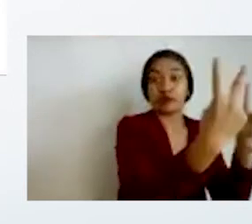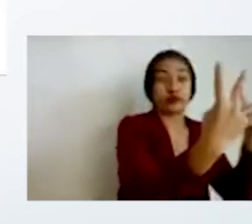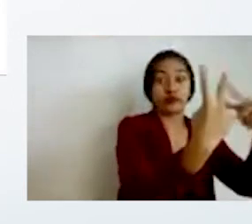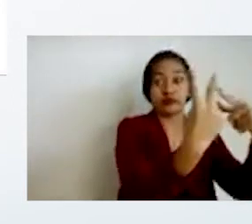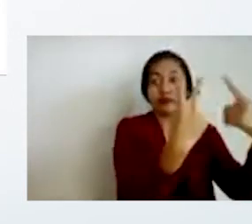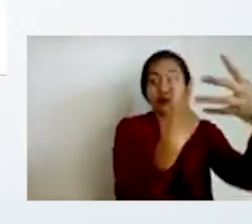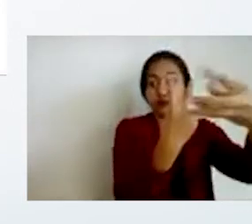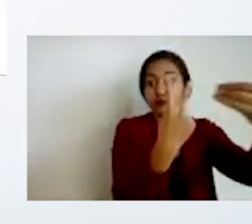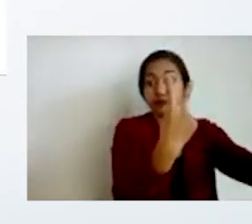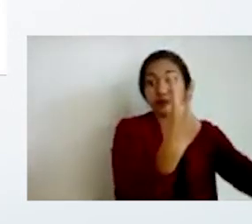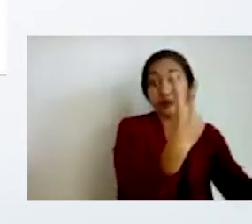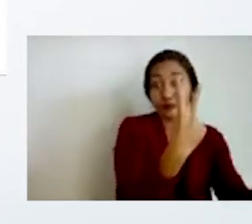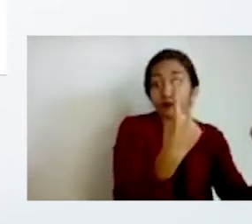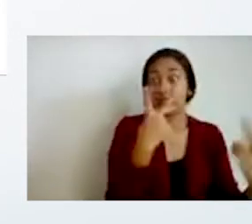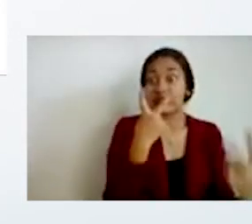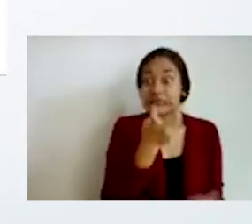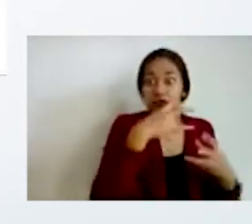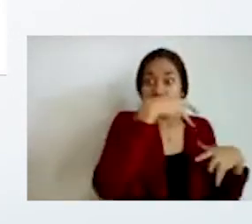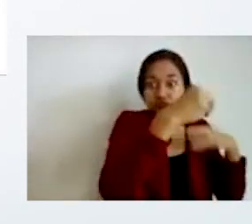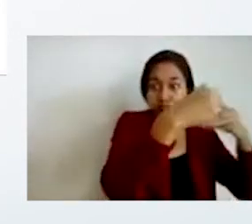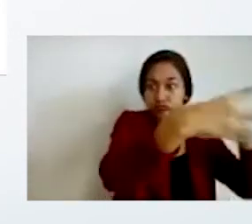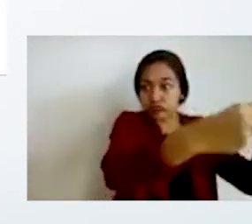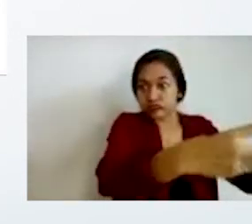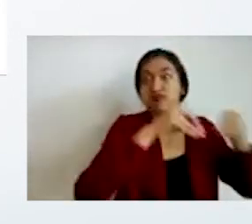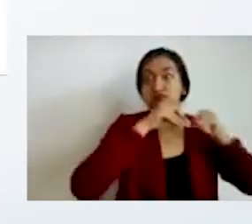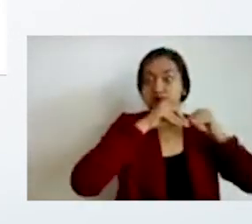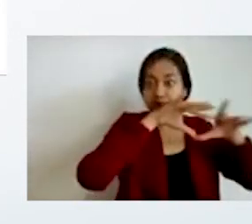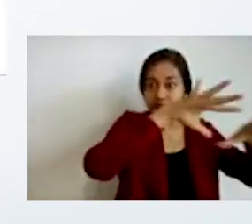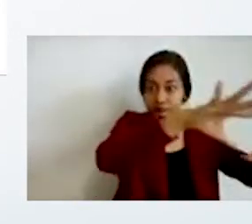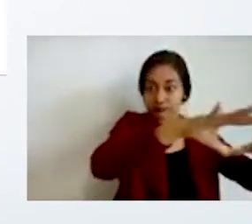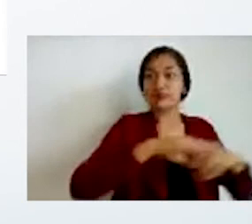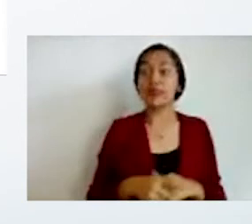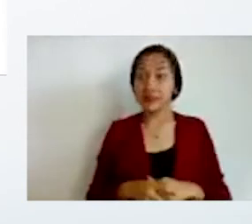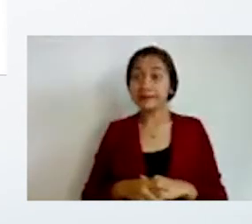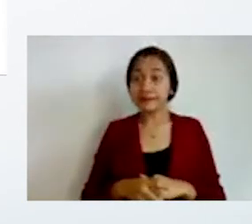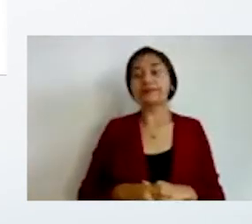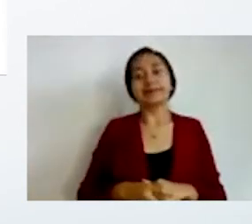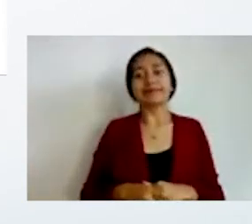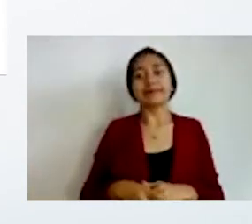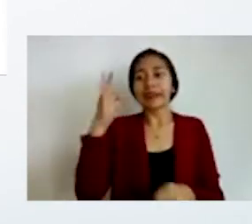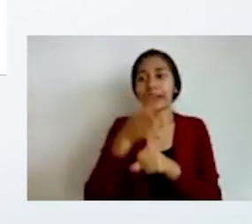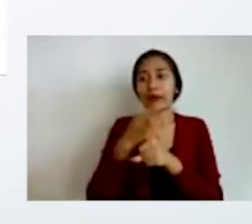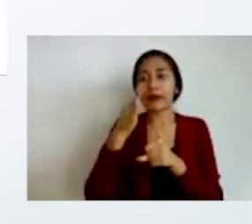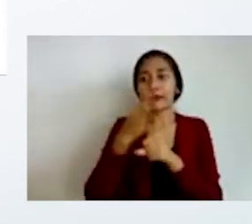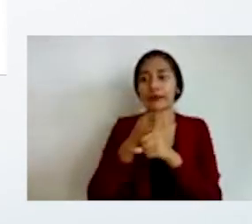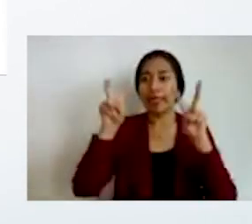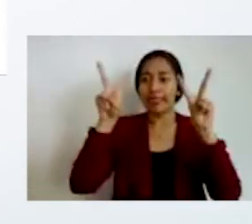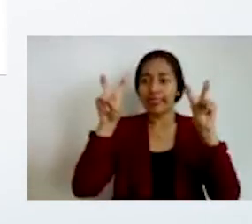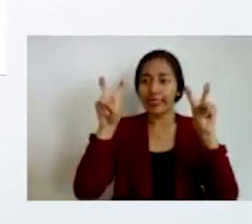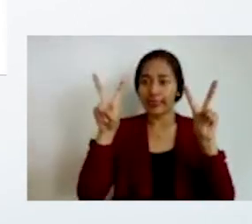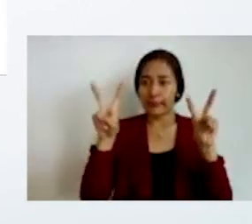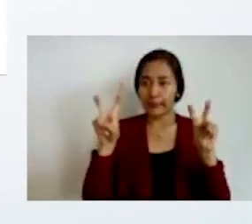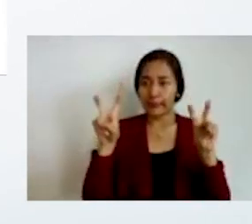de paralelismos que en algunos temas nos llevaron a conclusiones